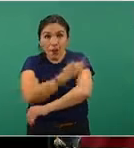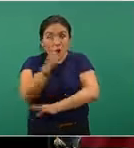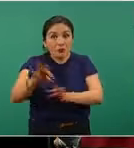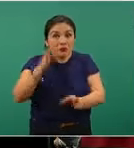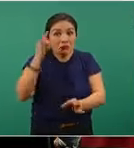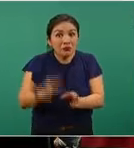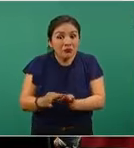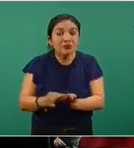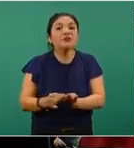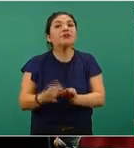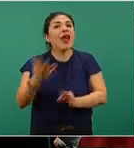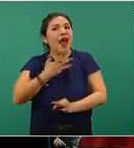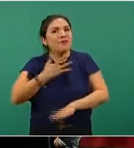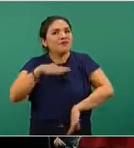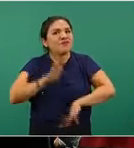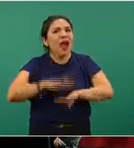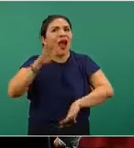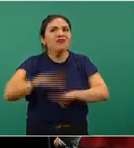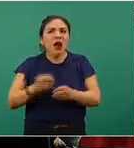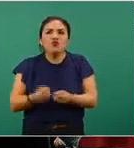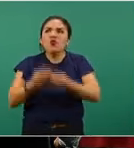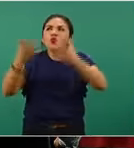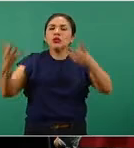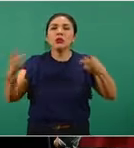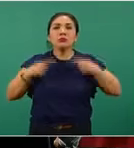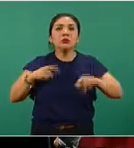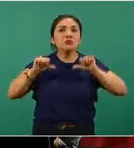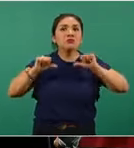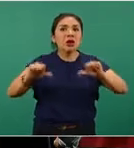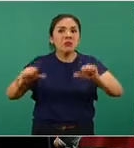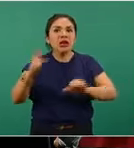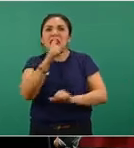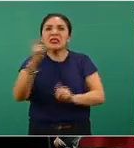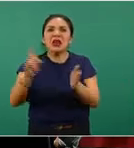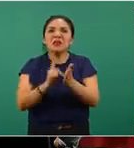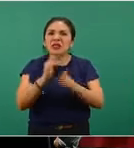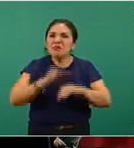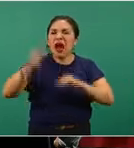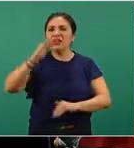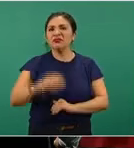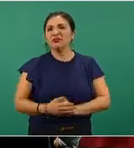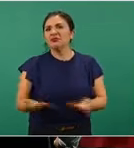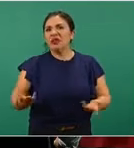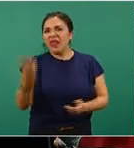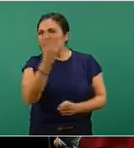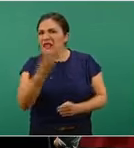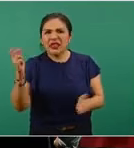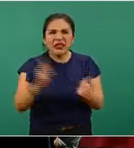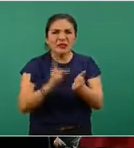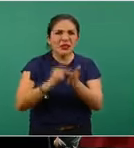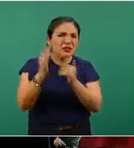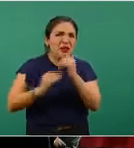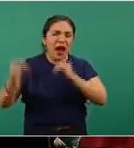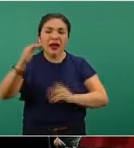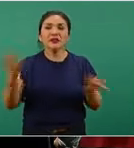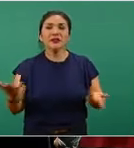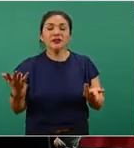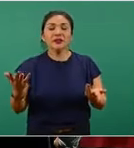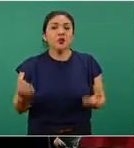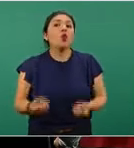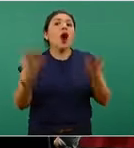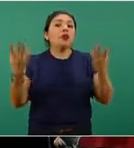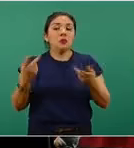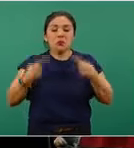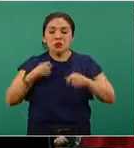teniendo múltiplos mucho más grandes, 100 veces más, 300 veces más la